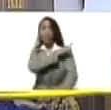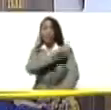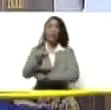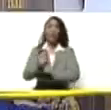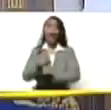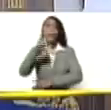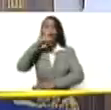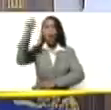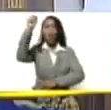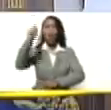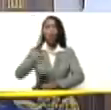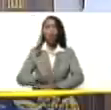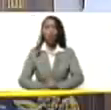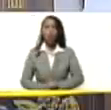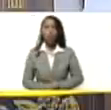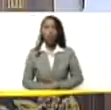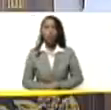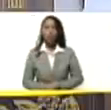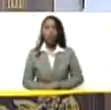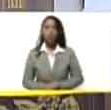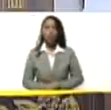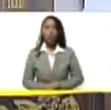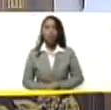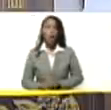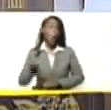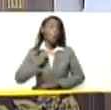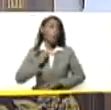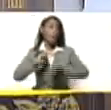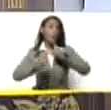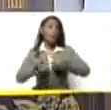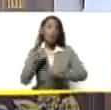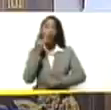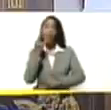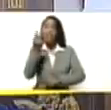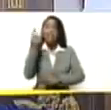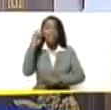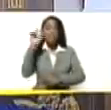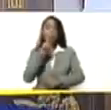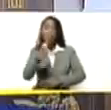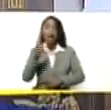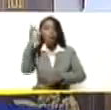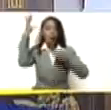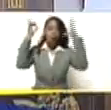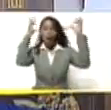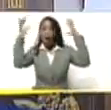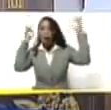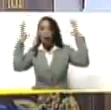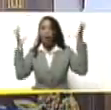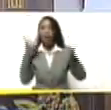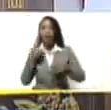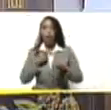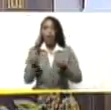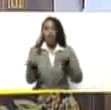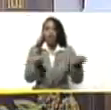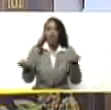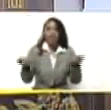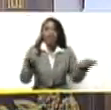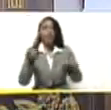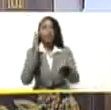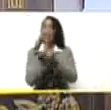madura porque cualquier cosa que uno dice mismo lo agarran para mal los manipuladores de